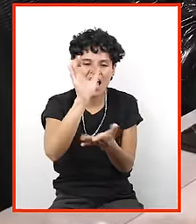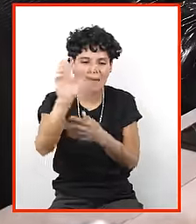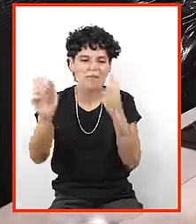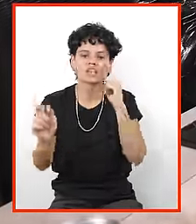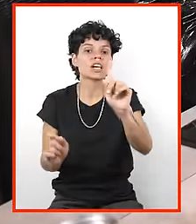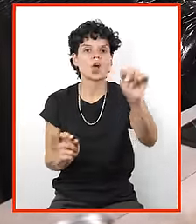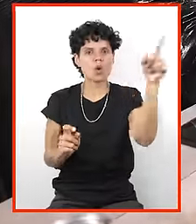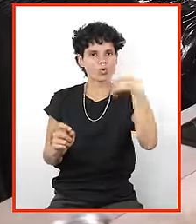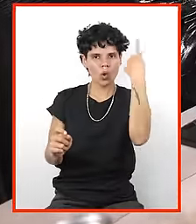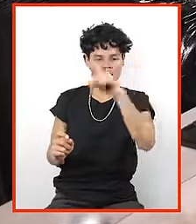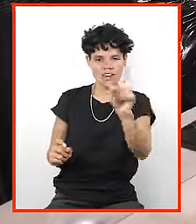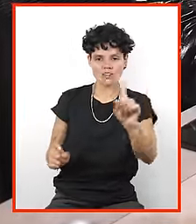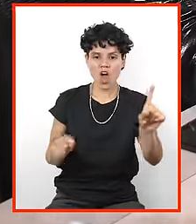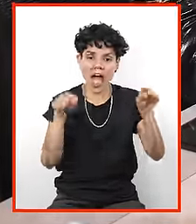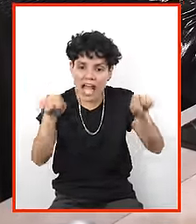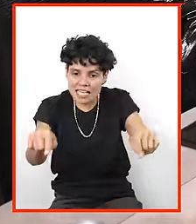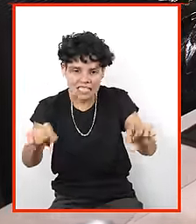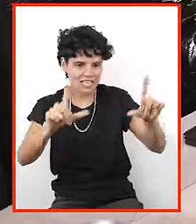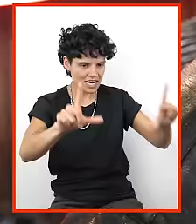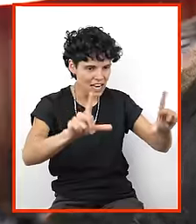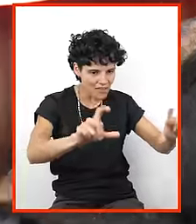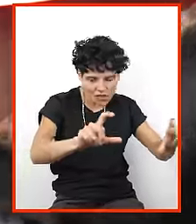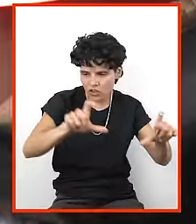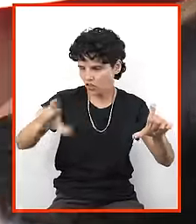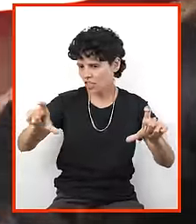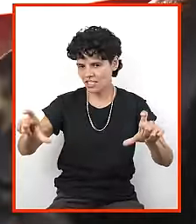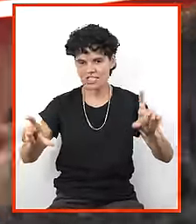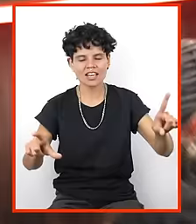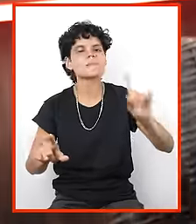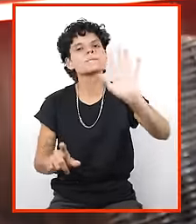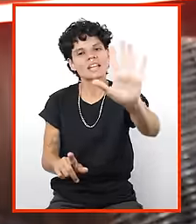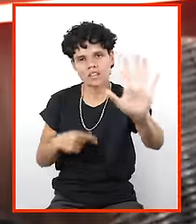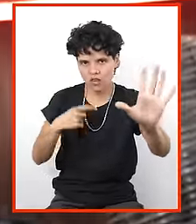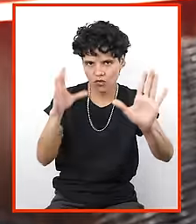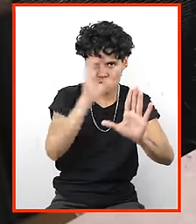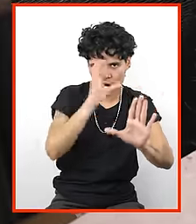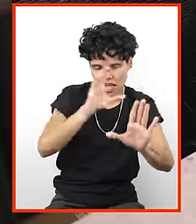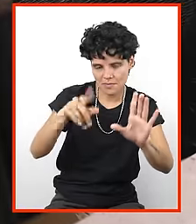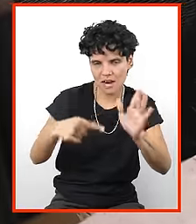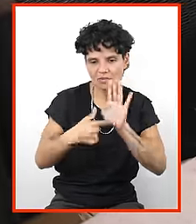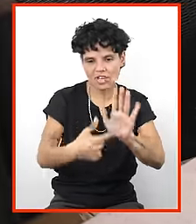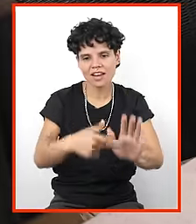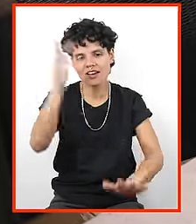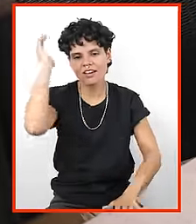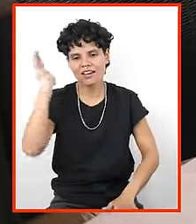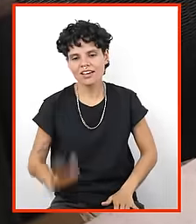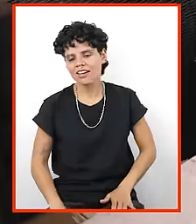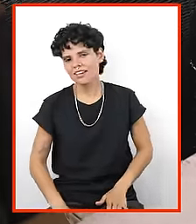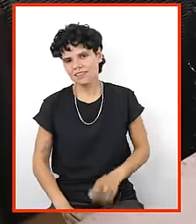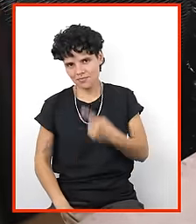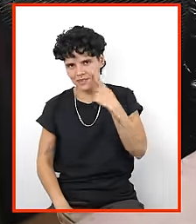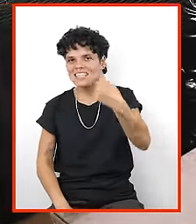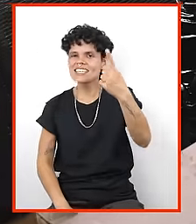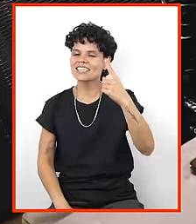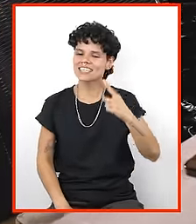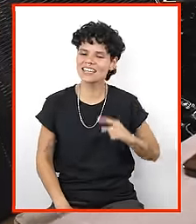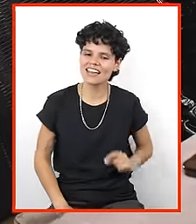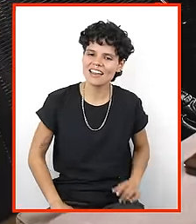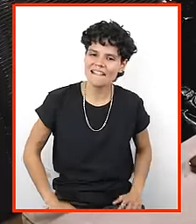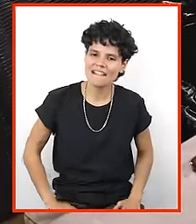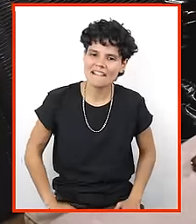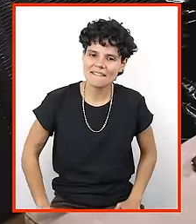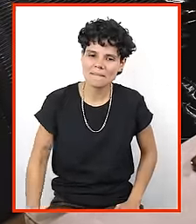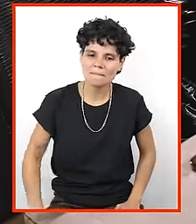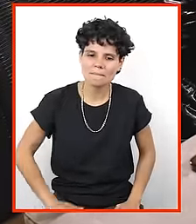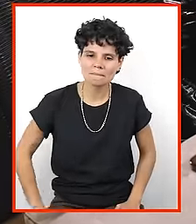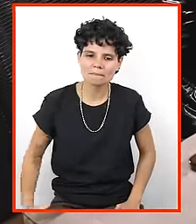en tu cara no. Es acá. Es acá que me acordé. Mira, voy a buscar una foto al tiro. O al Claudio Wolf. No sé.